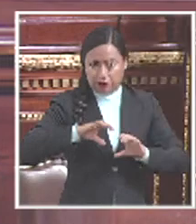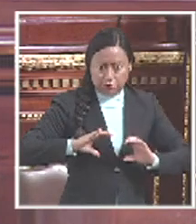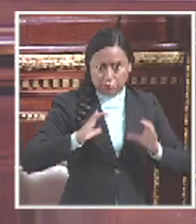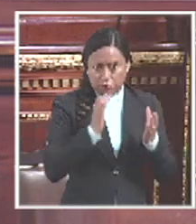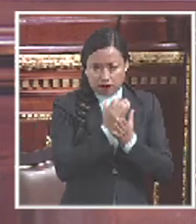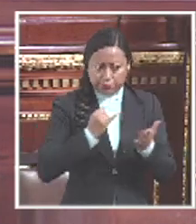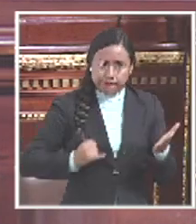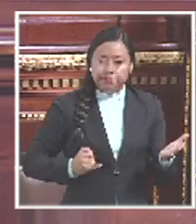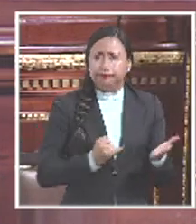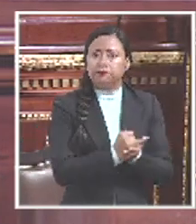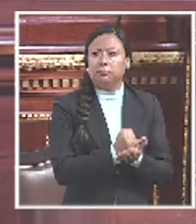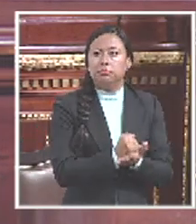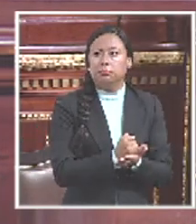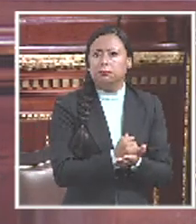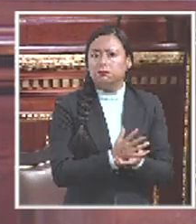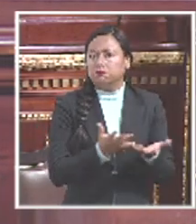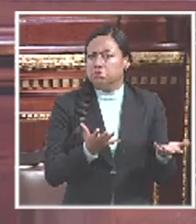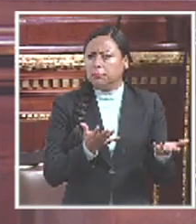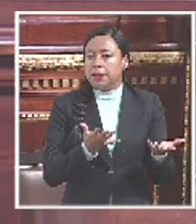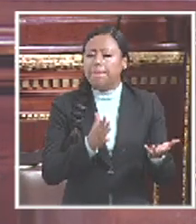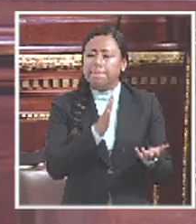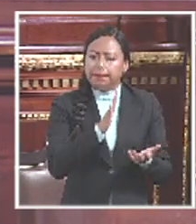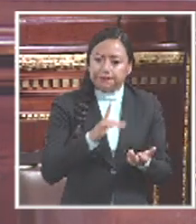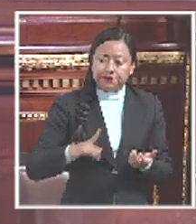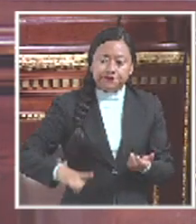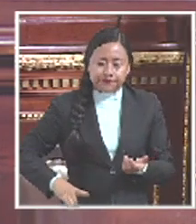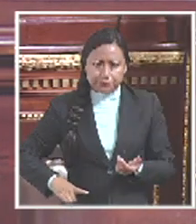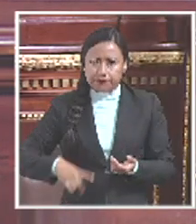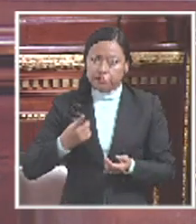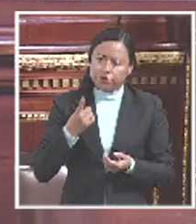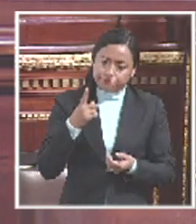Congreso obliga al Gobierno a